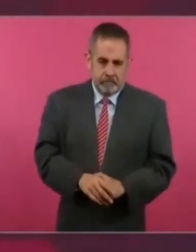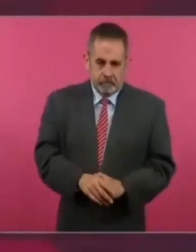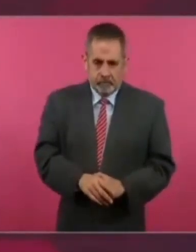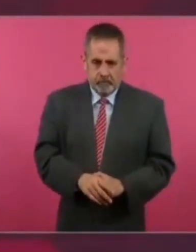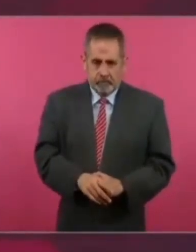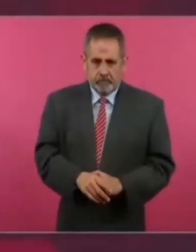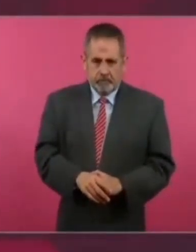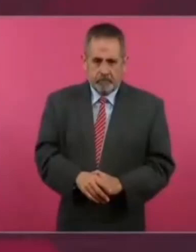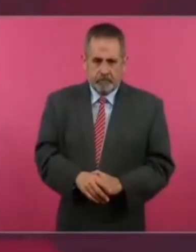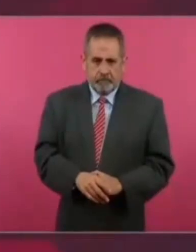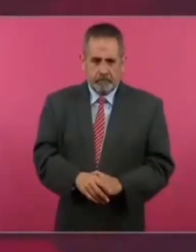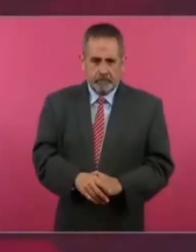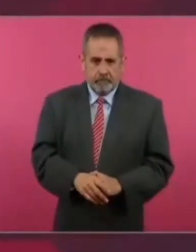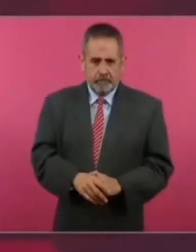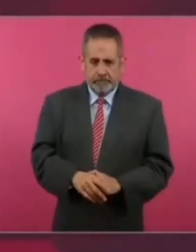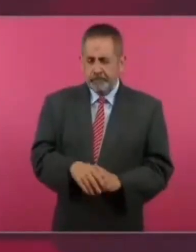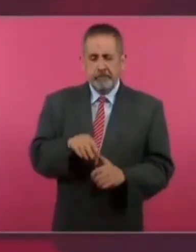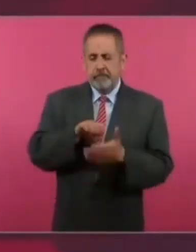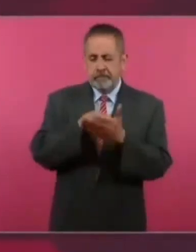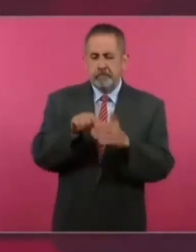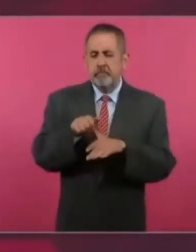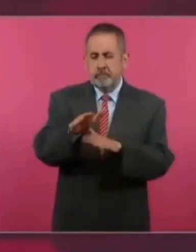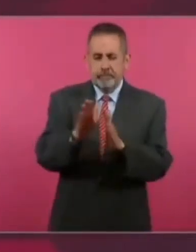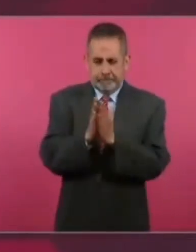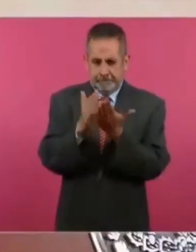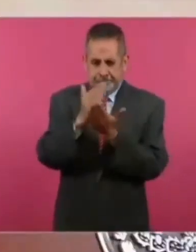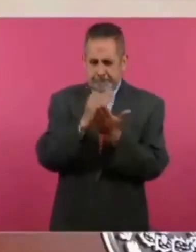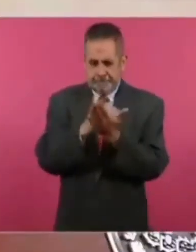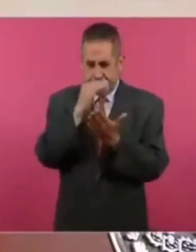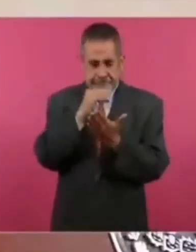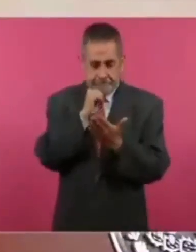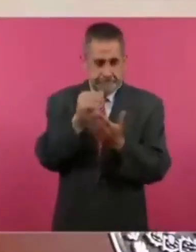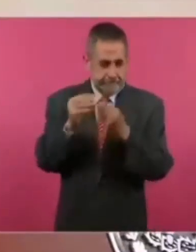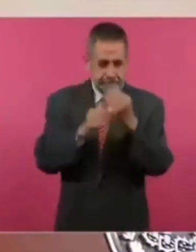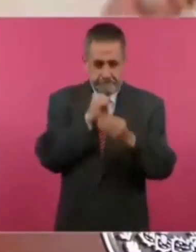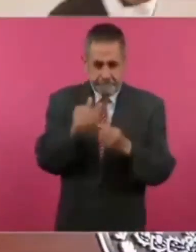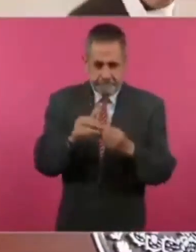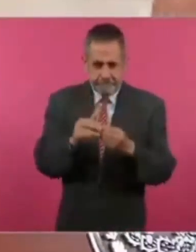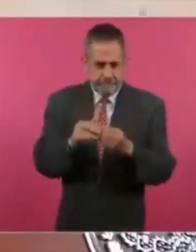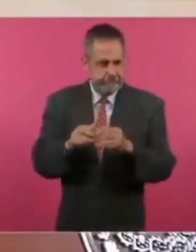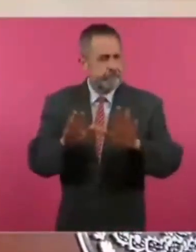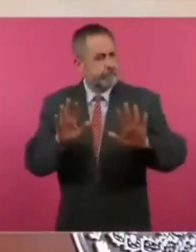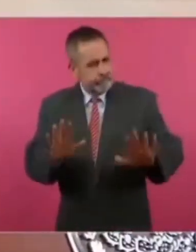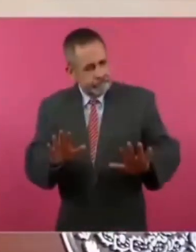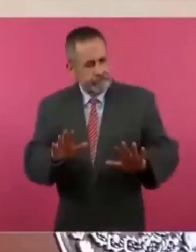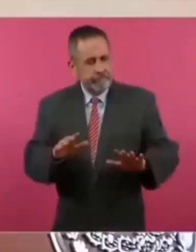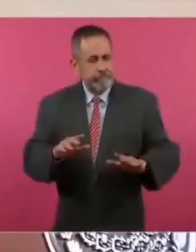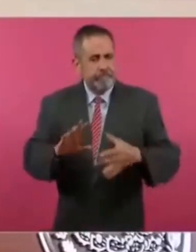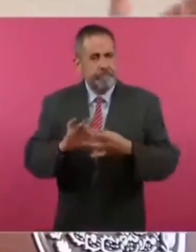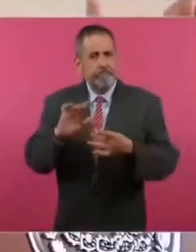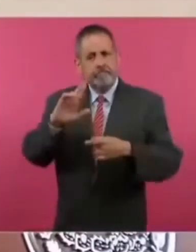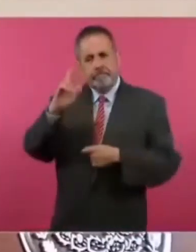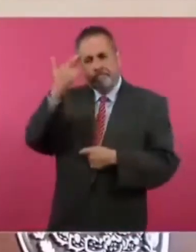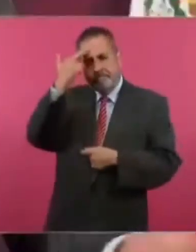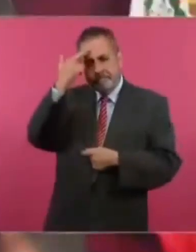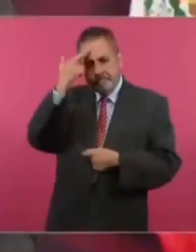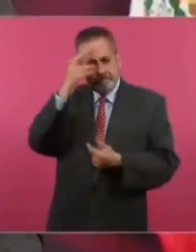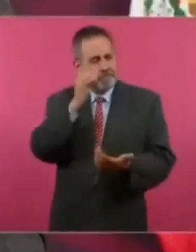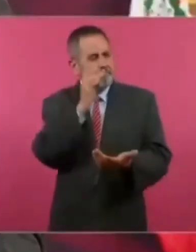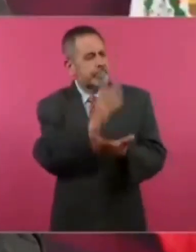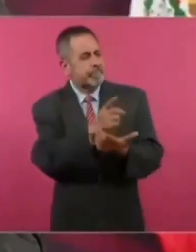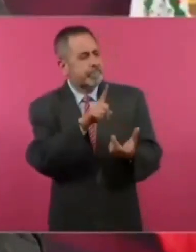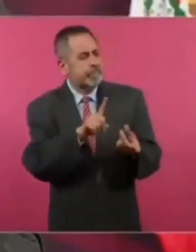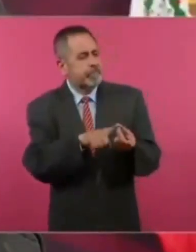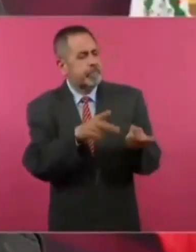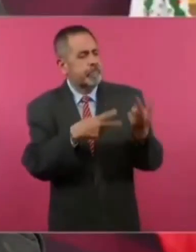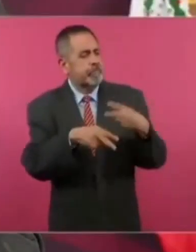Porque si no se presenta esto de los libros, no vamos a recordar de dónde viene el pan.